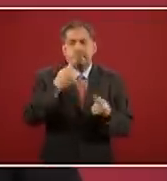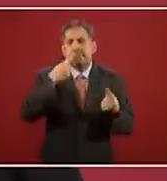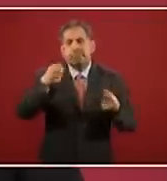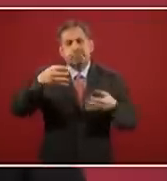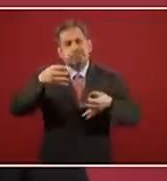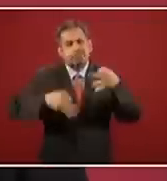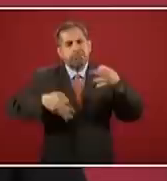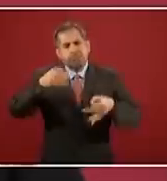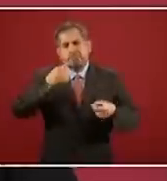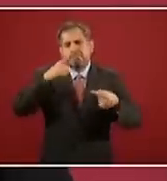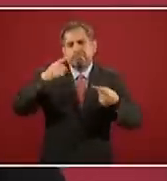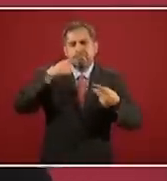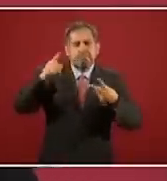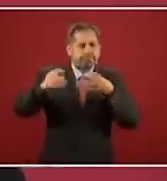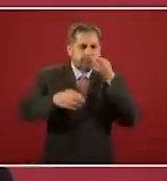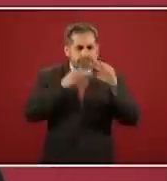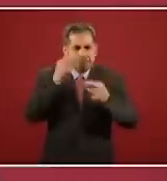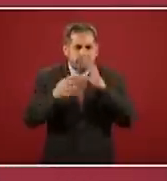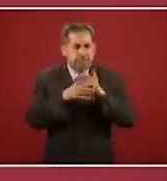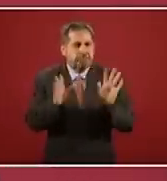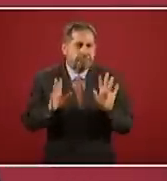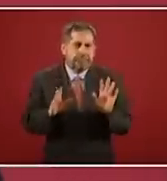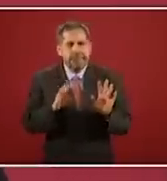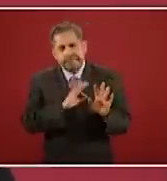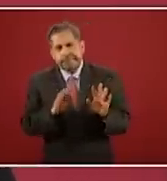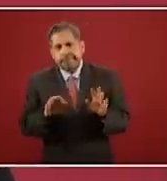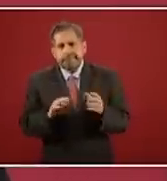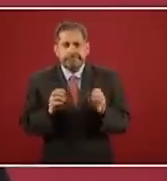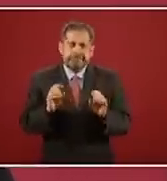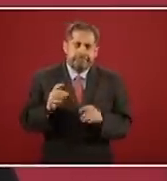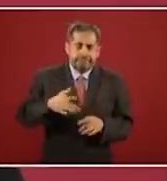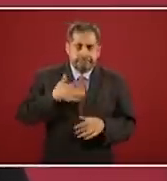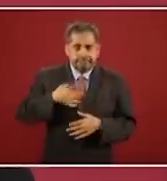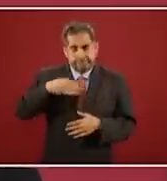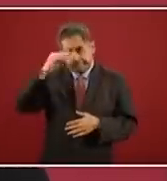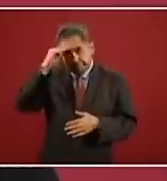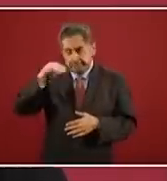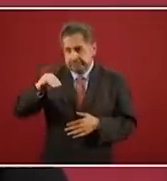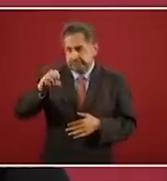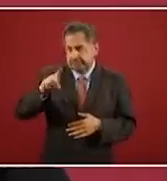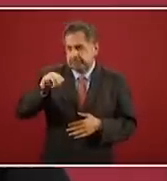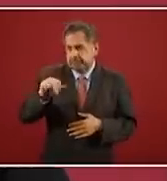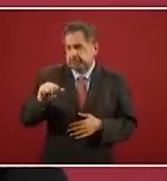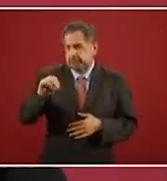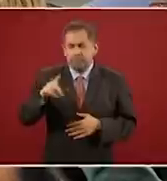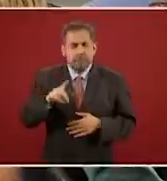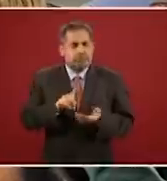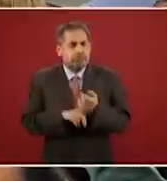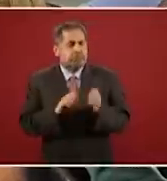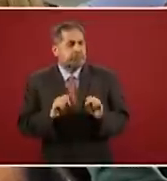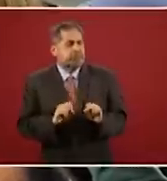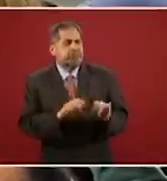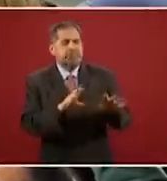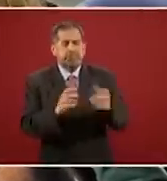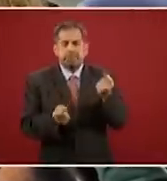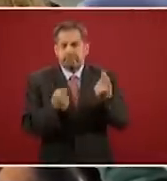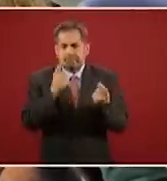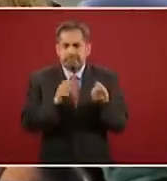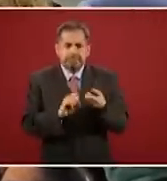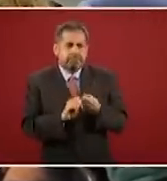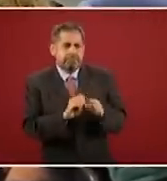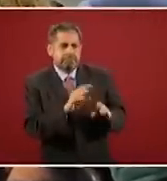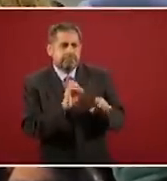que fueron promovidos y que permitieron en este criterio del señor Medina Mora la liberación de esos recursos,